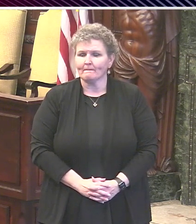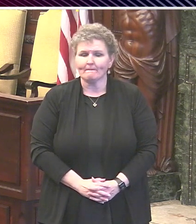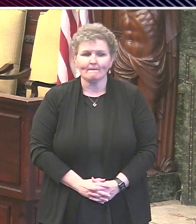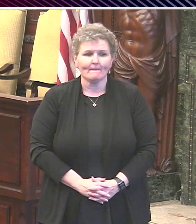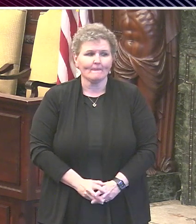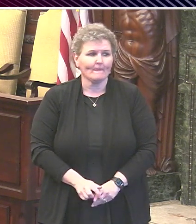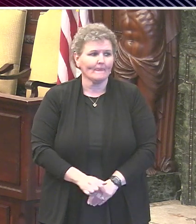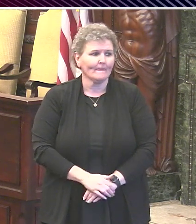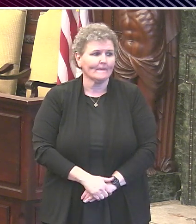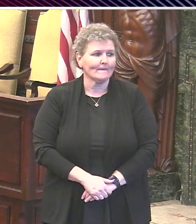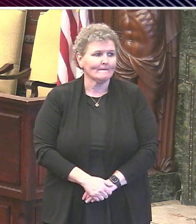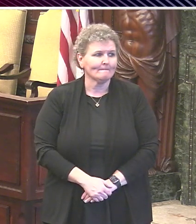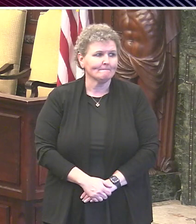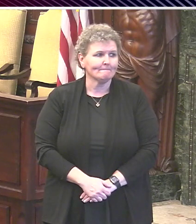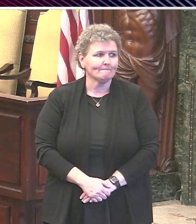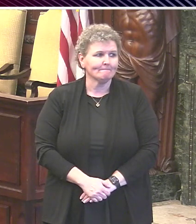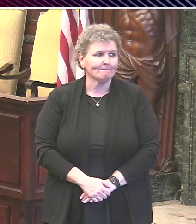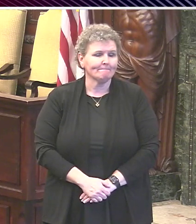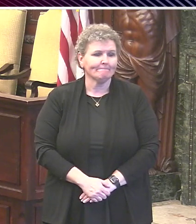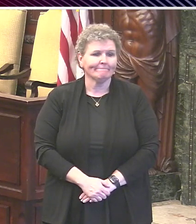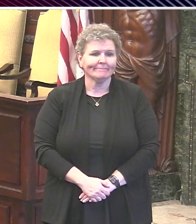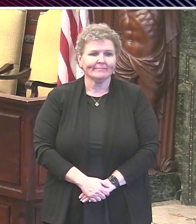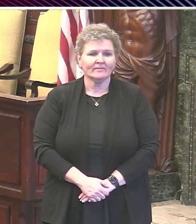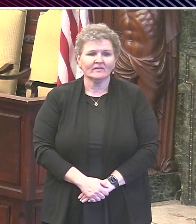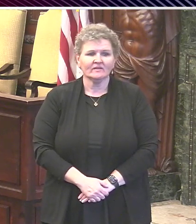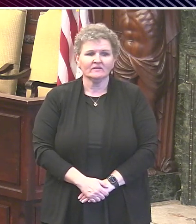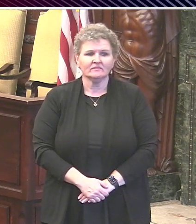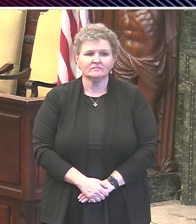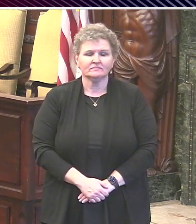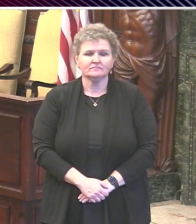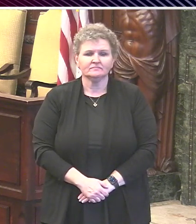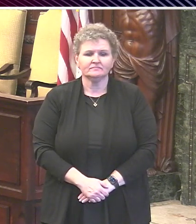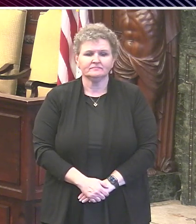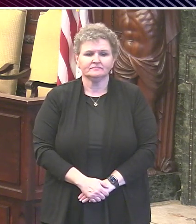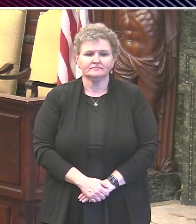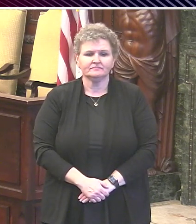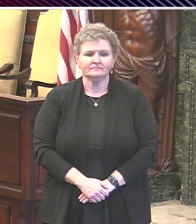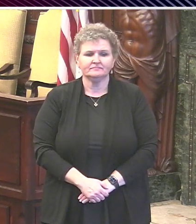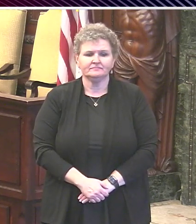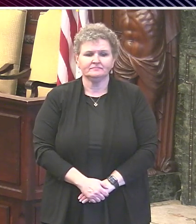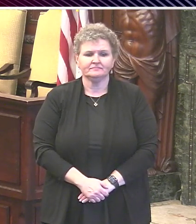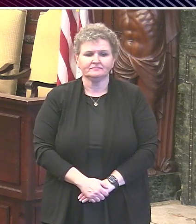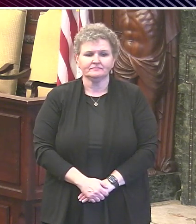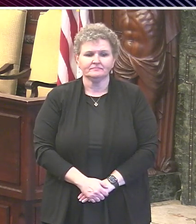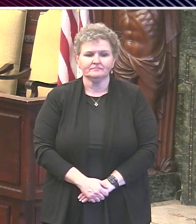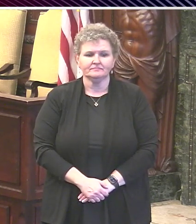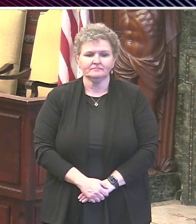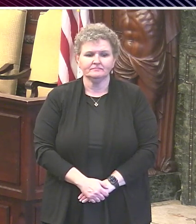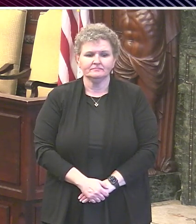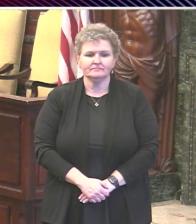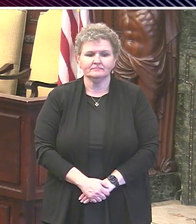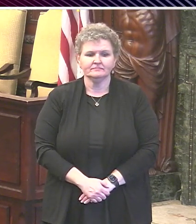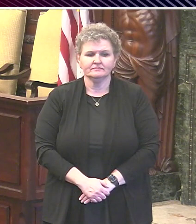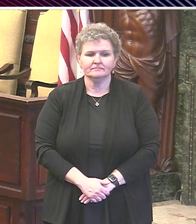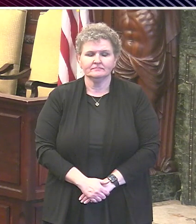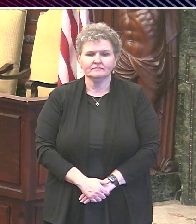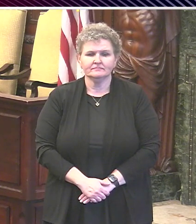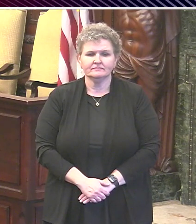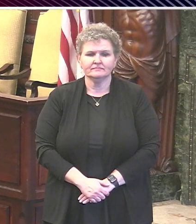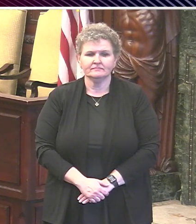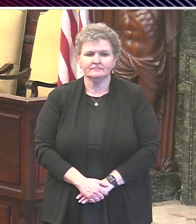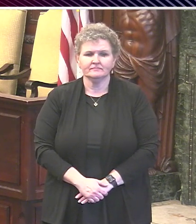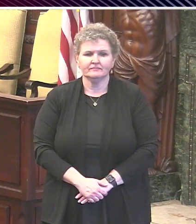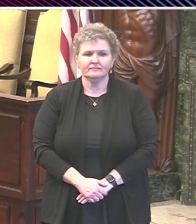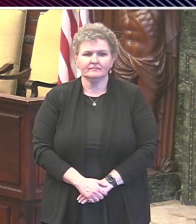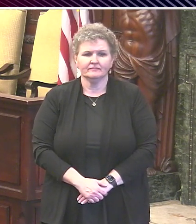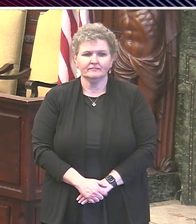resolverlos. Como ha indicado el señor Calvin Jeremiah, sería injusto también el desplazar a las personas que han estado ya en una lista de espera para encontrar